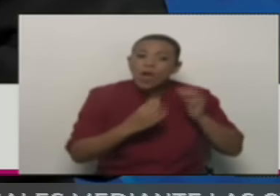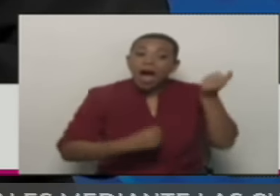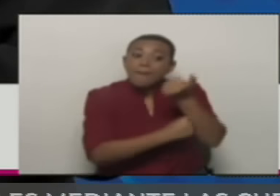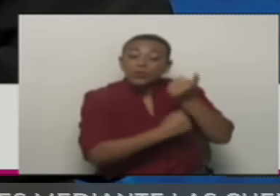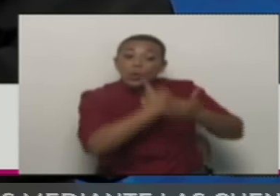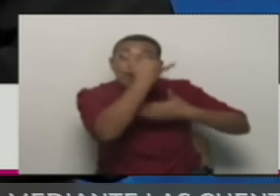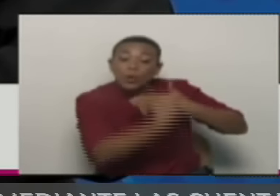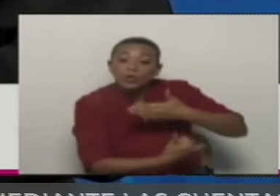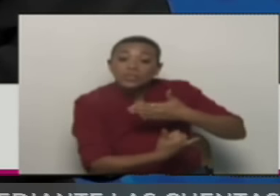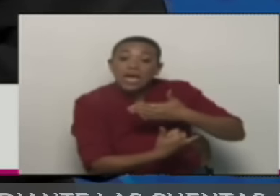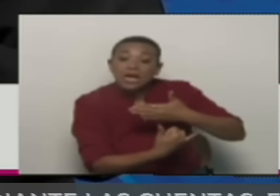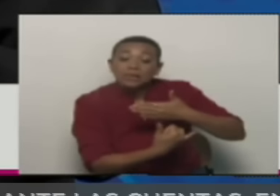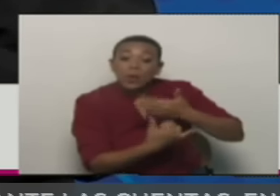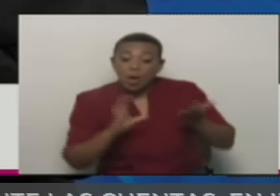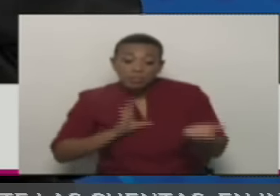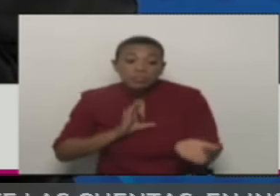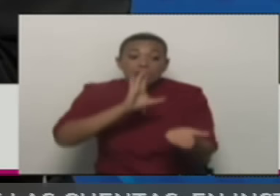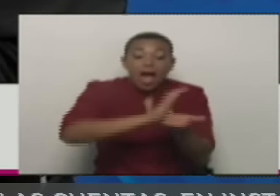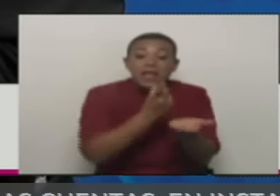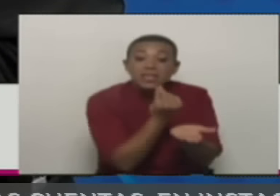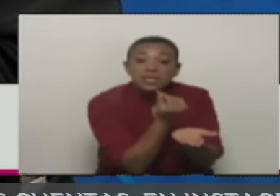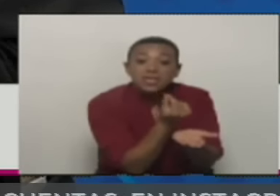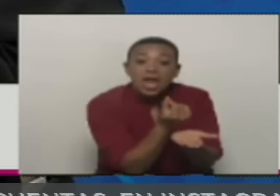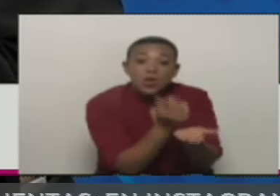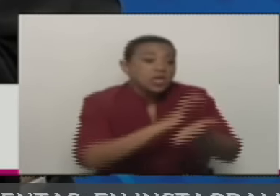proyecto, se bajan los recursos